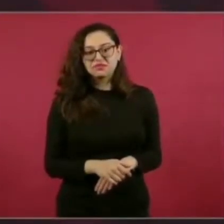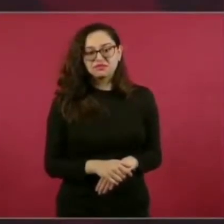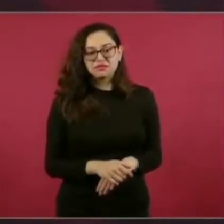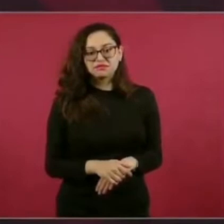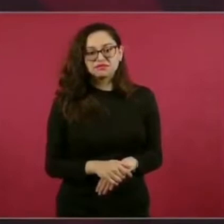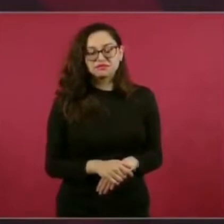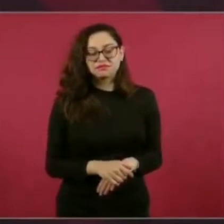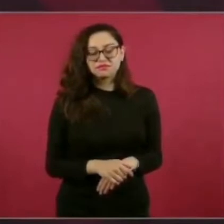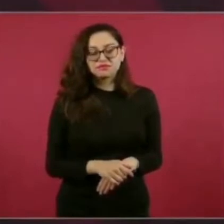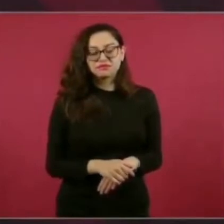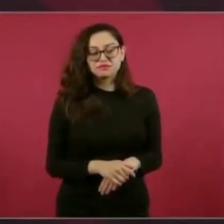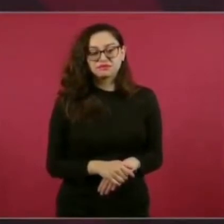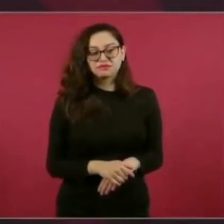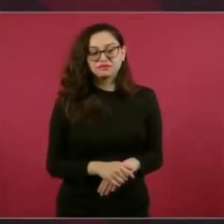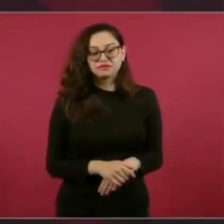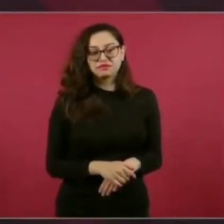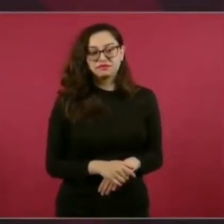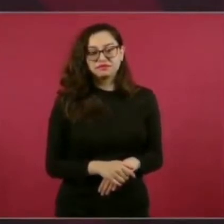dominaban